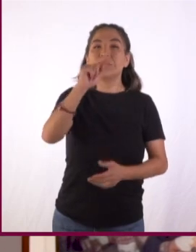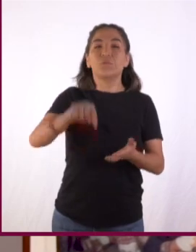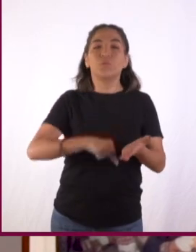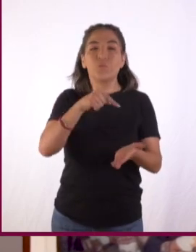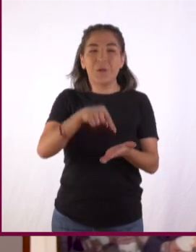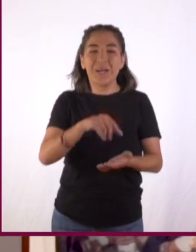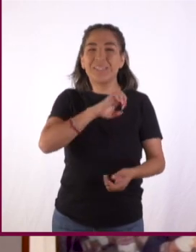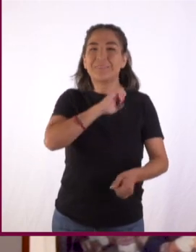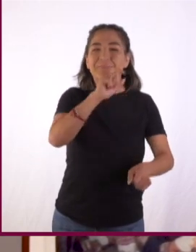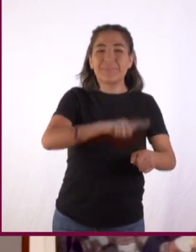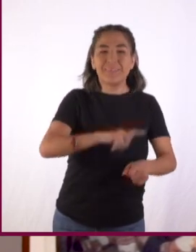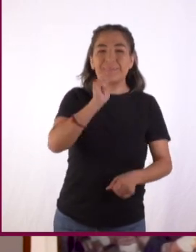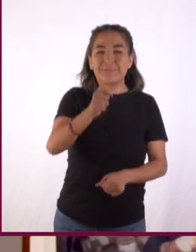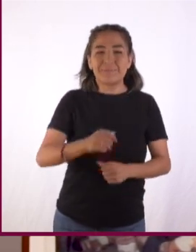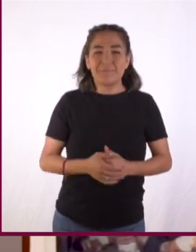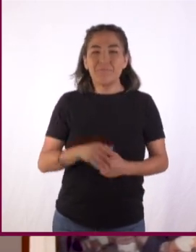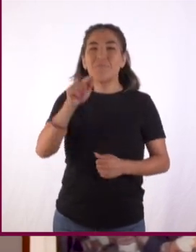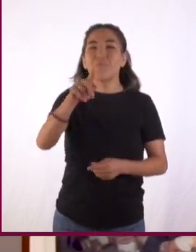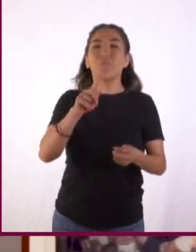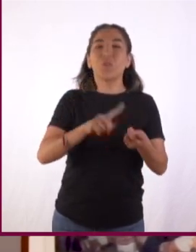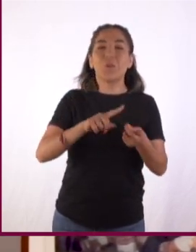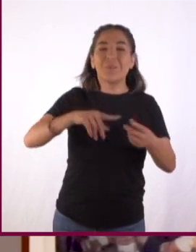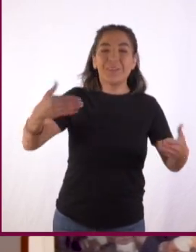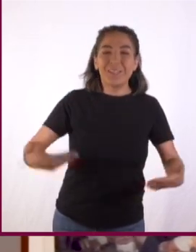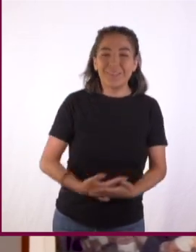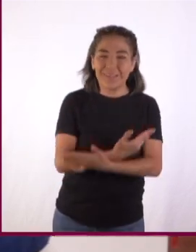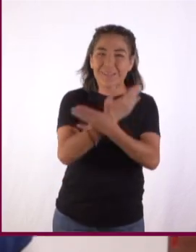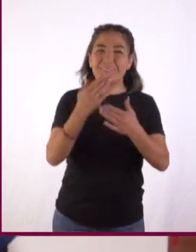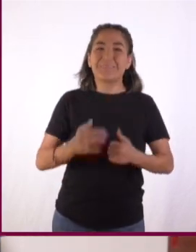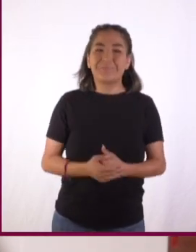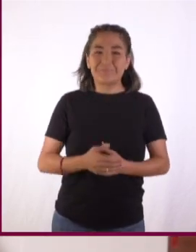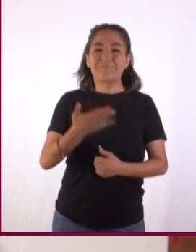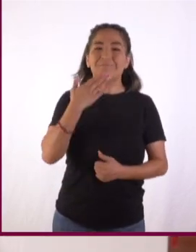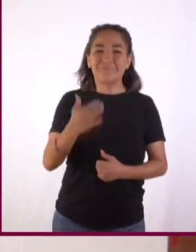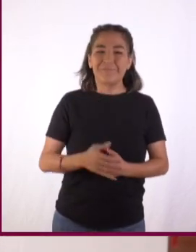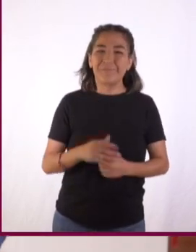cuando se habla de un lugar, específicamente del lugar en el que naciste.